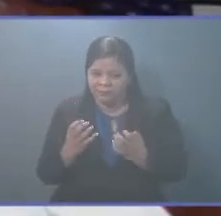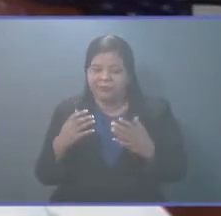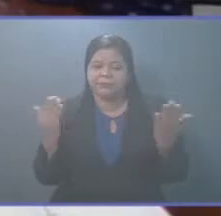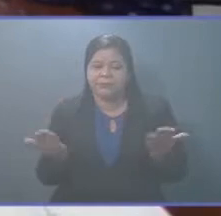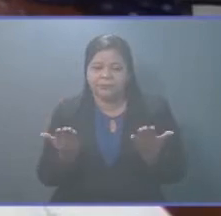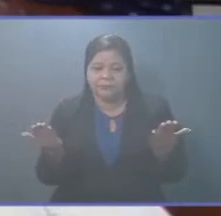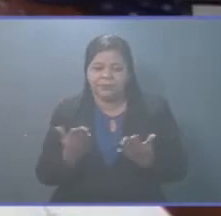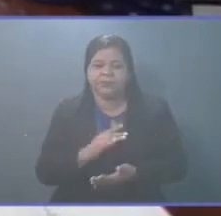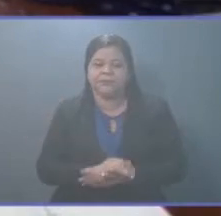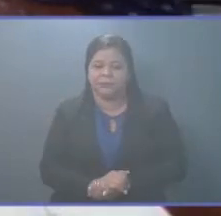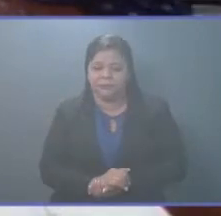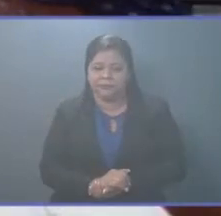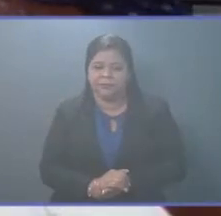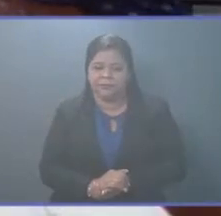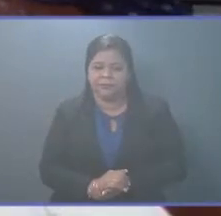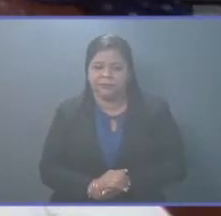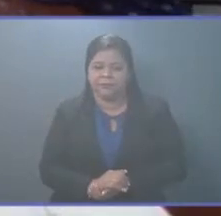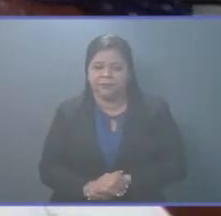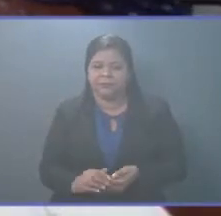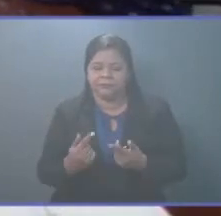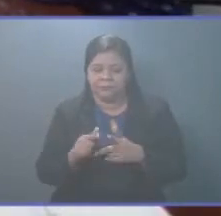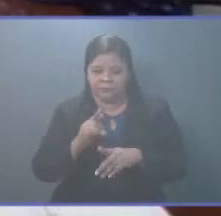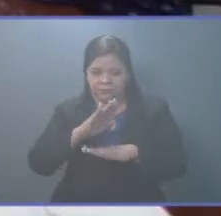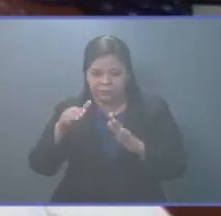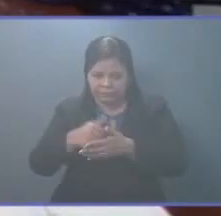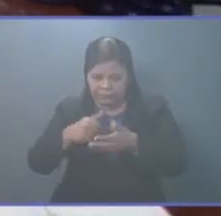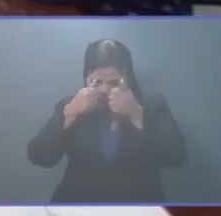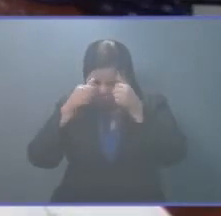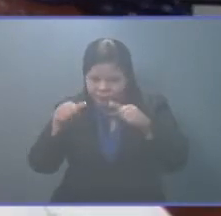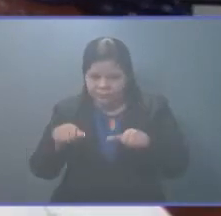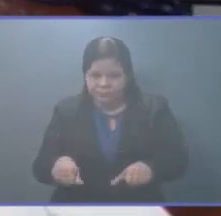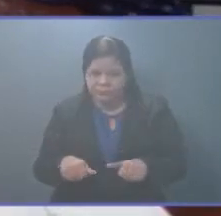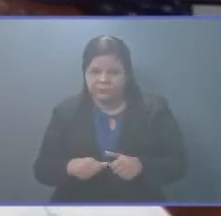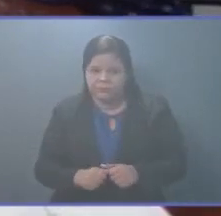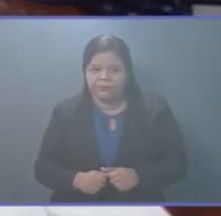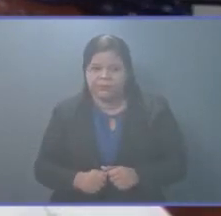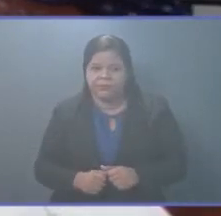debemos ponerle atención a la producción en el país,